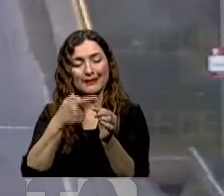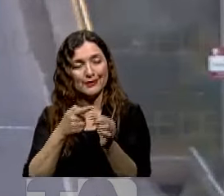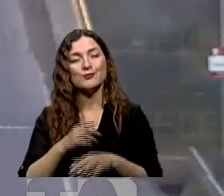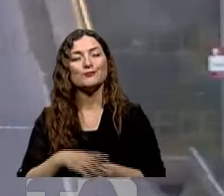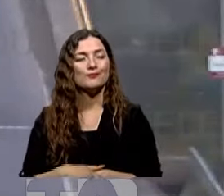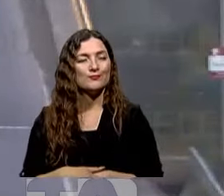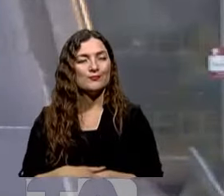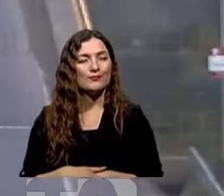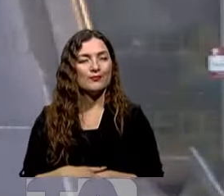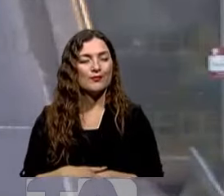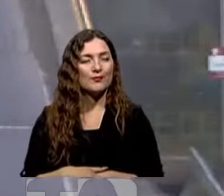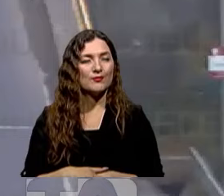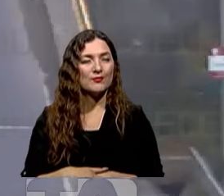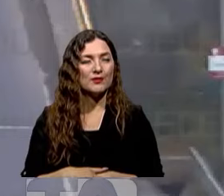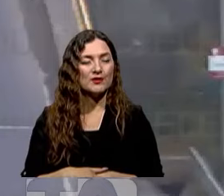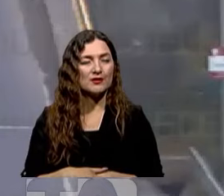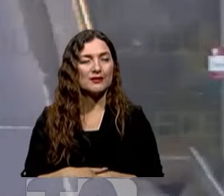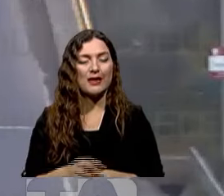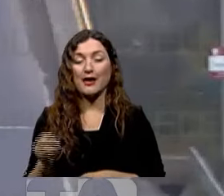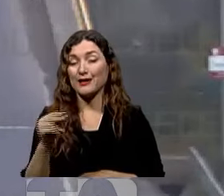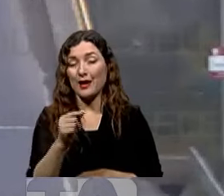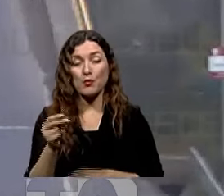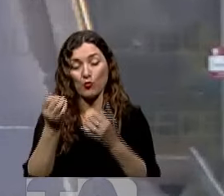que es rápida. Exacto,